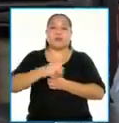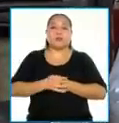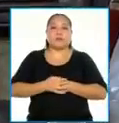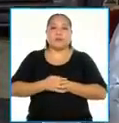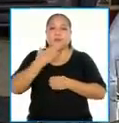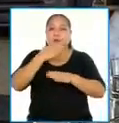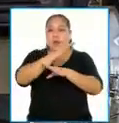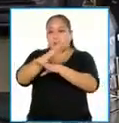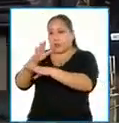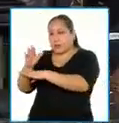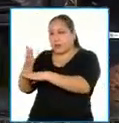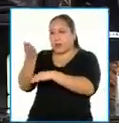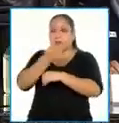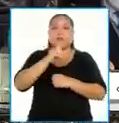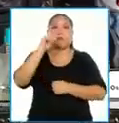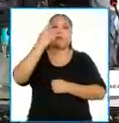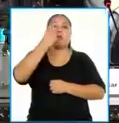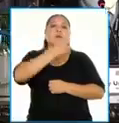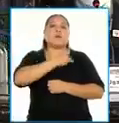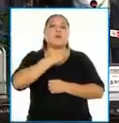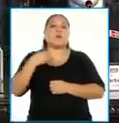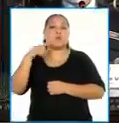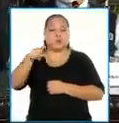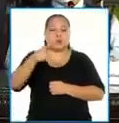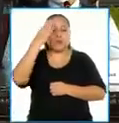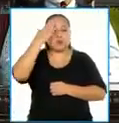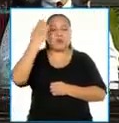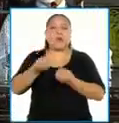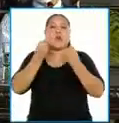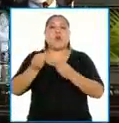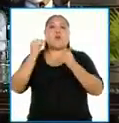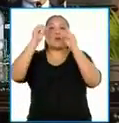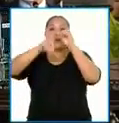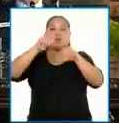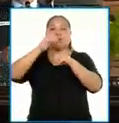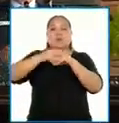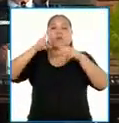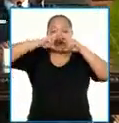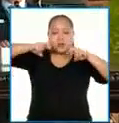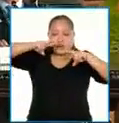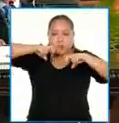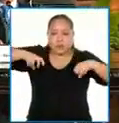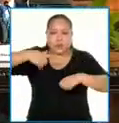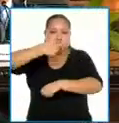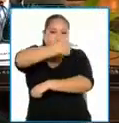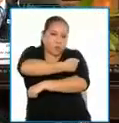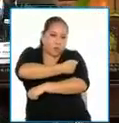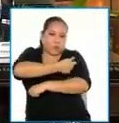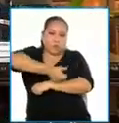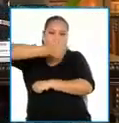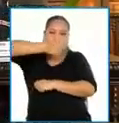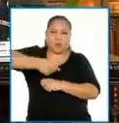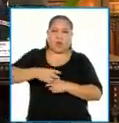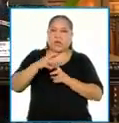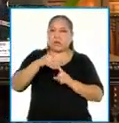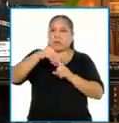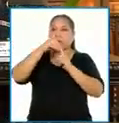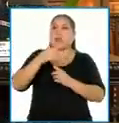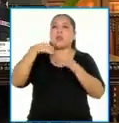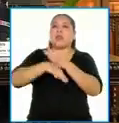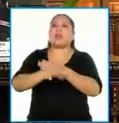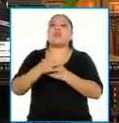Buenas tardes, ministros. Premier, ¿está usted al tanto de cómo se están conduciendo las investigaciones por el Vacunagate dentro del Ministerio de